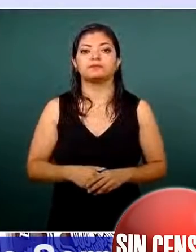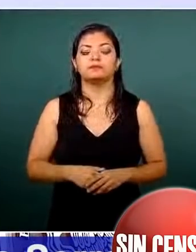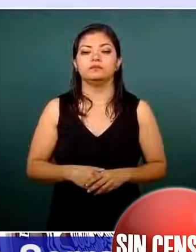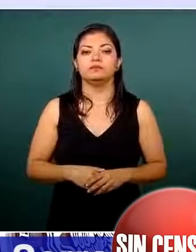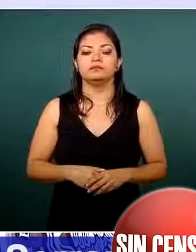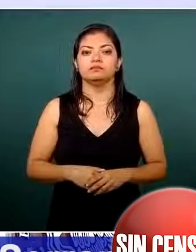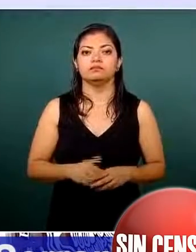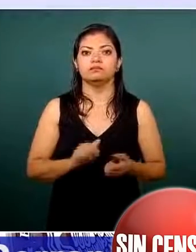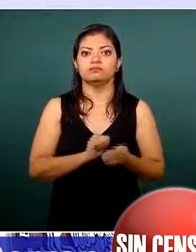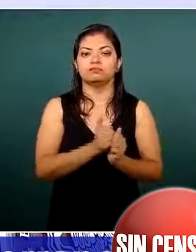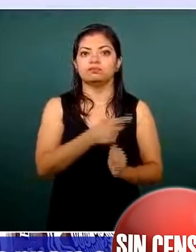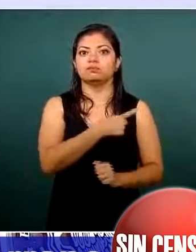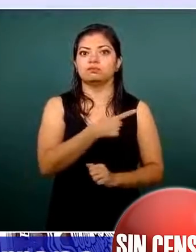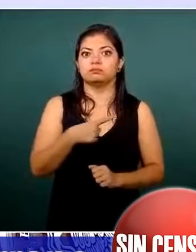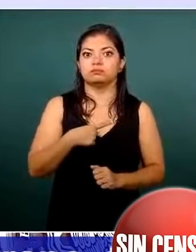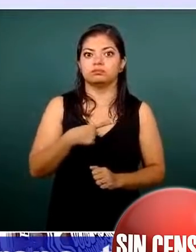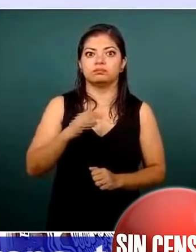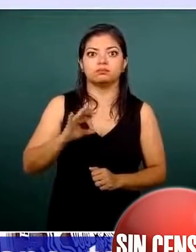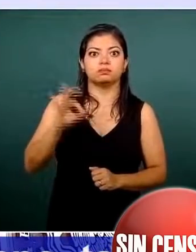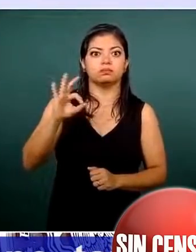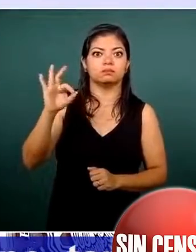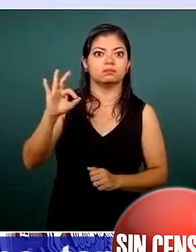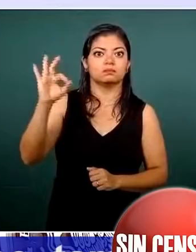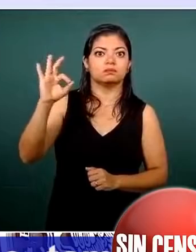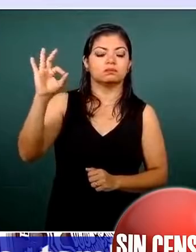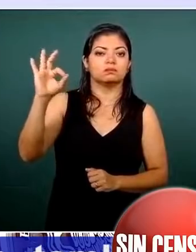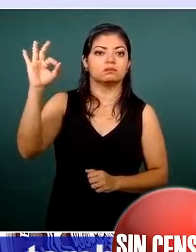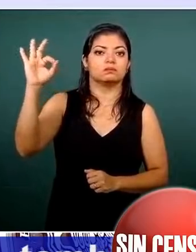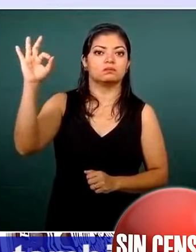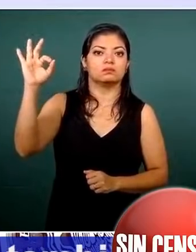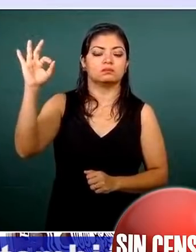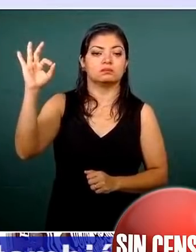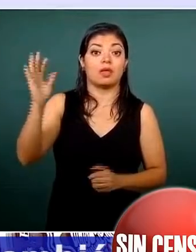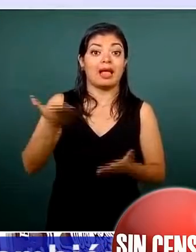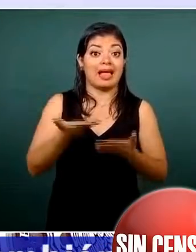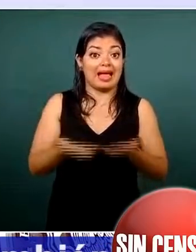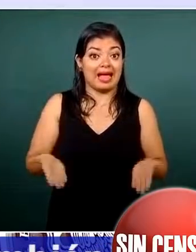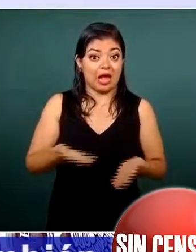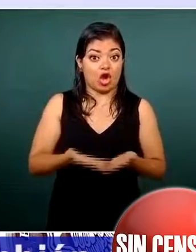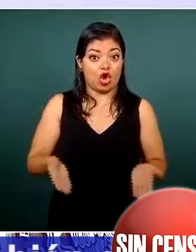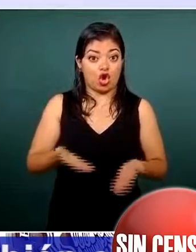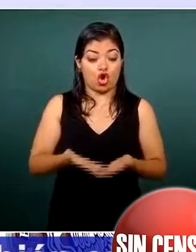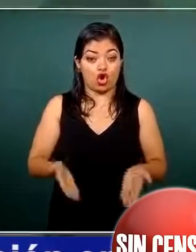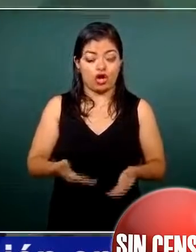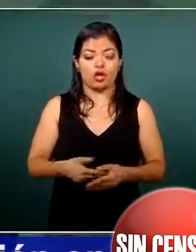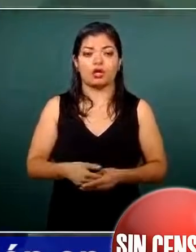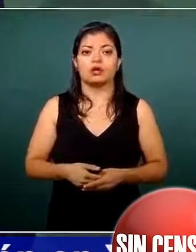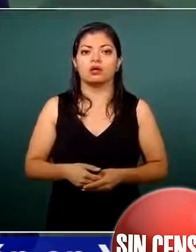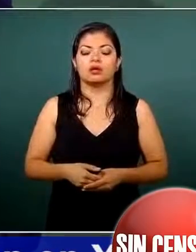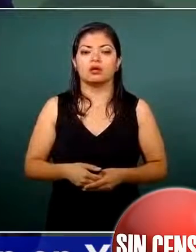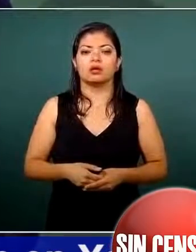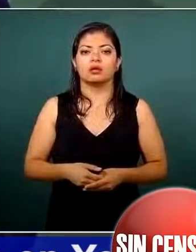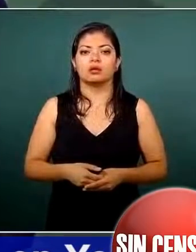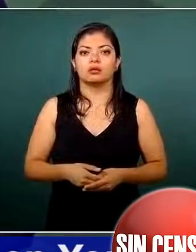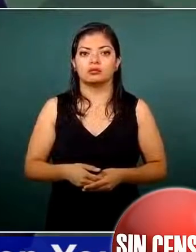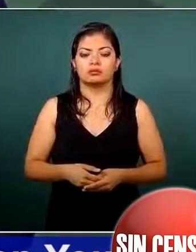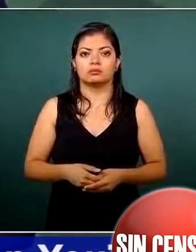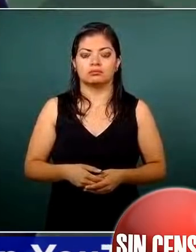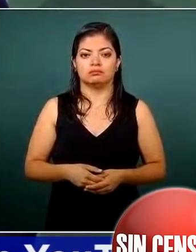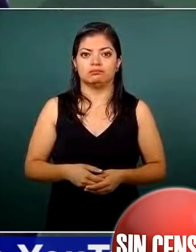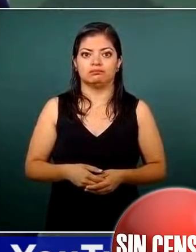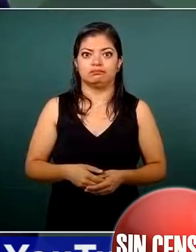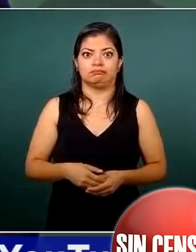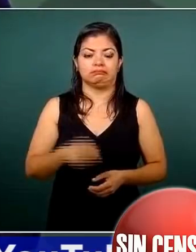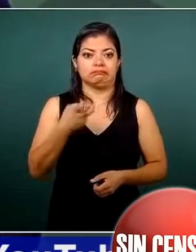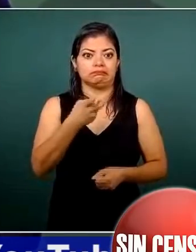Fue creciendo mucho la deuda y ahora, para enfrentar